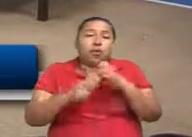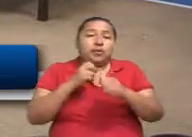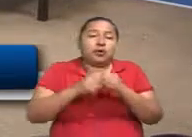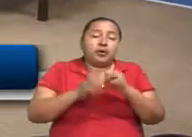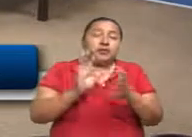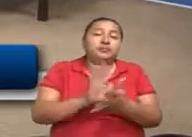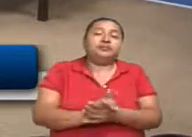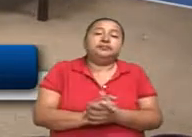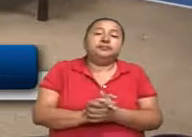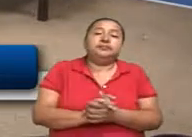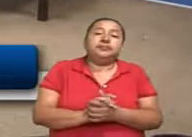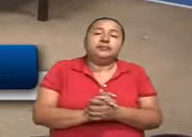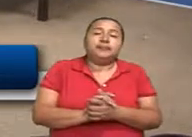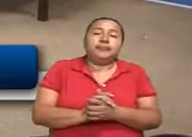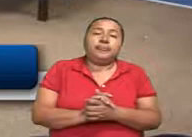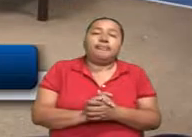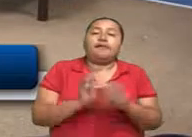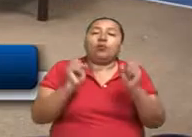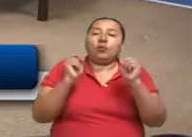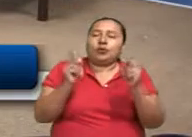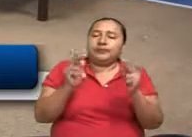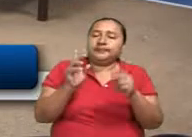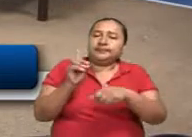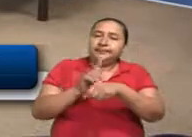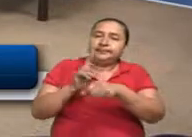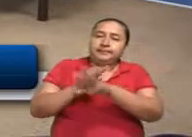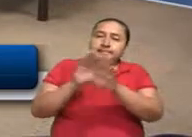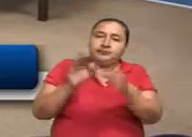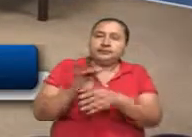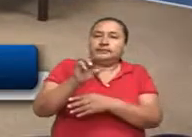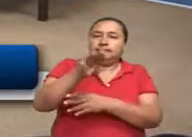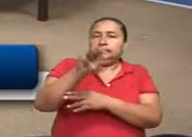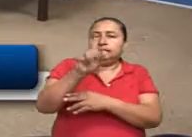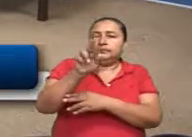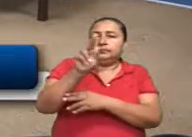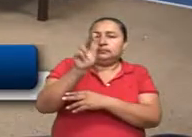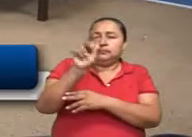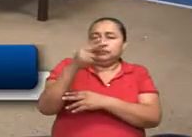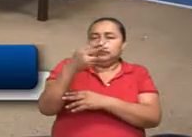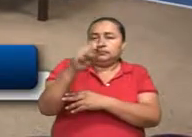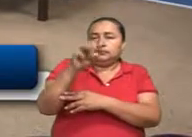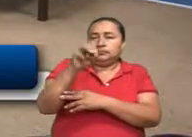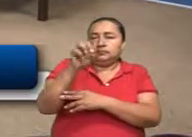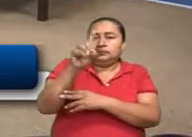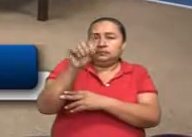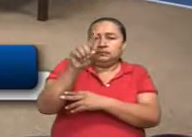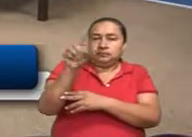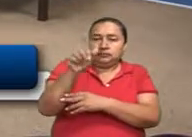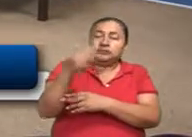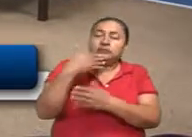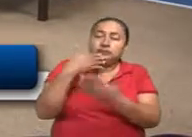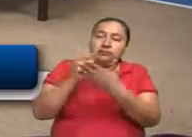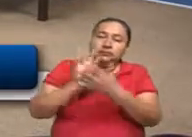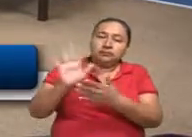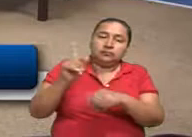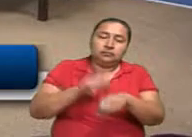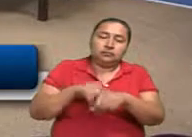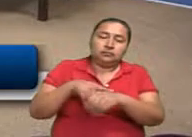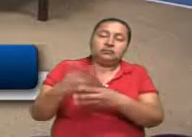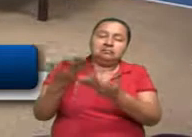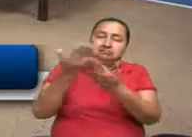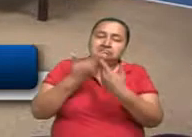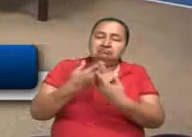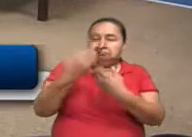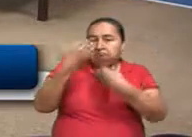criptorquidia. Ok. Doctora Marta Mendoza, le agradecemos por su tiempo y habernos introducido sobre